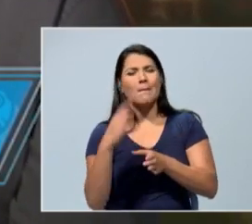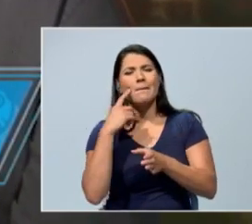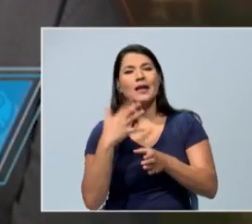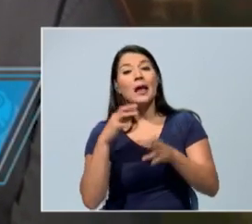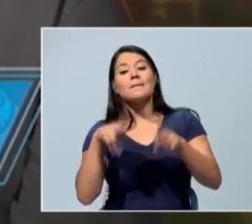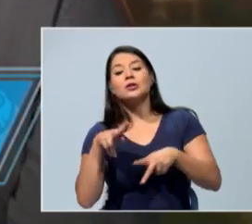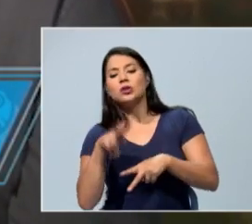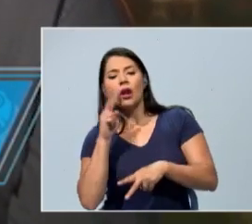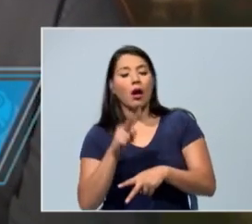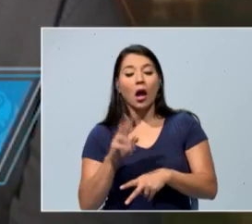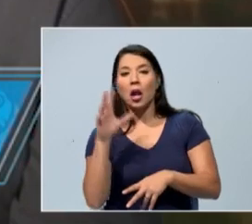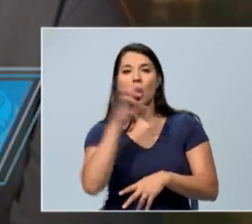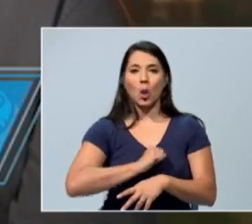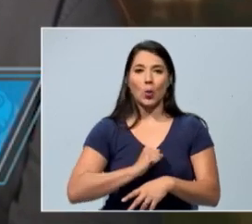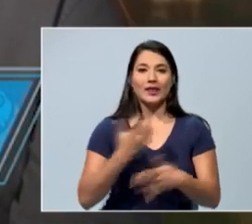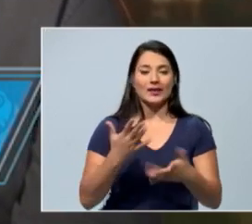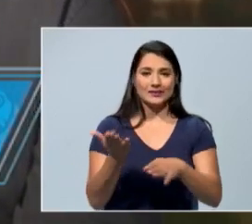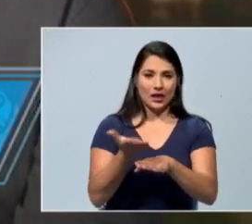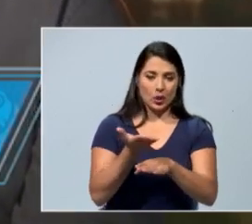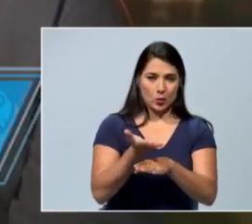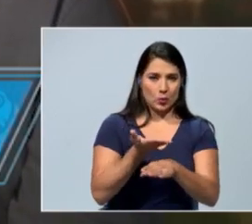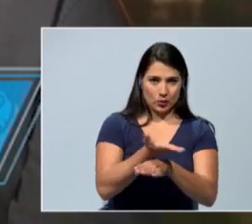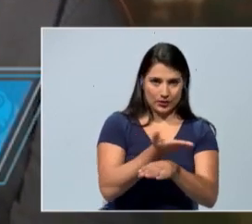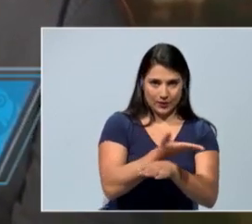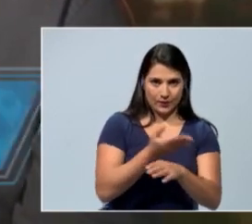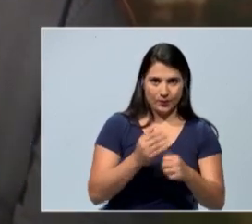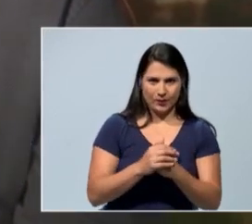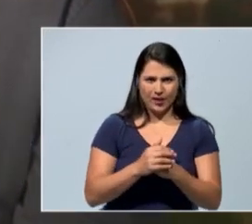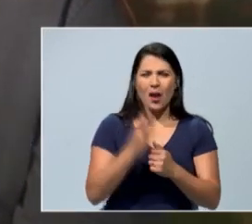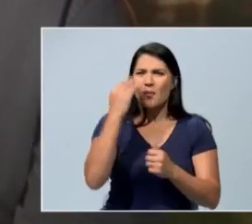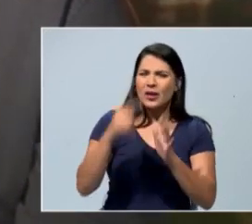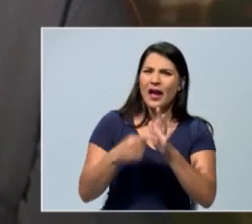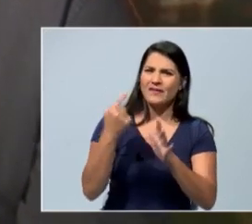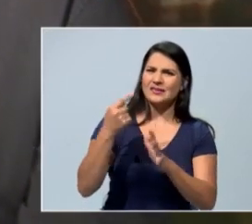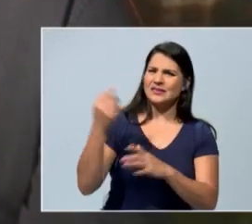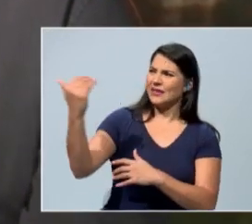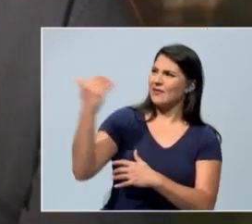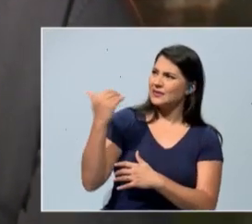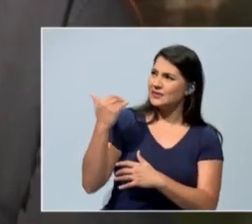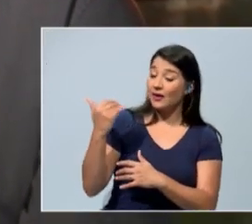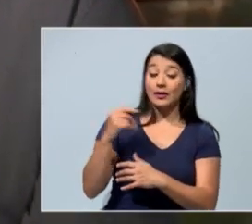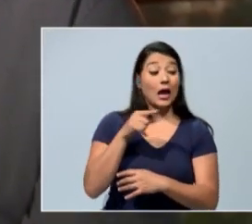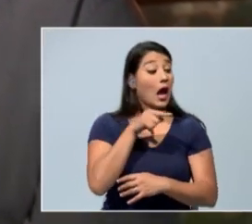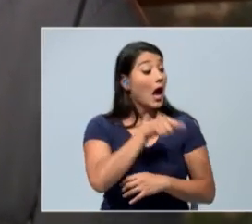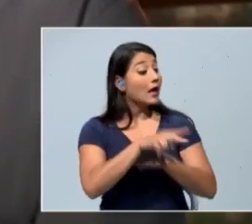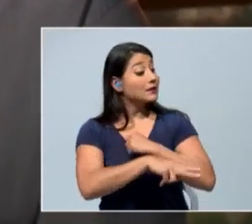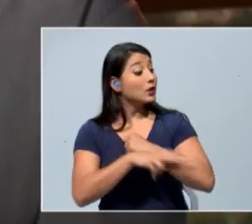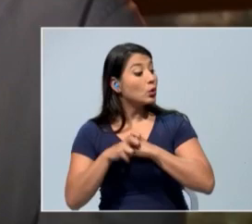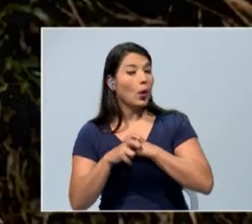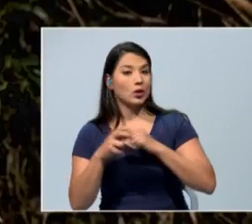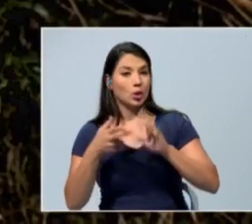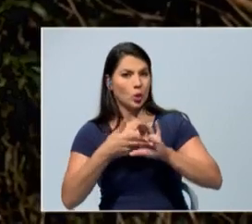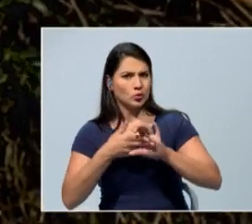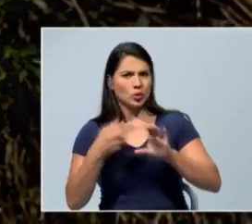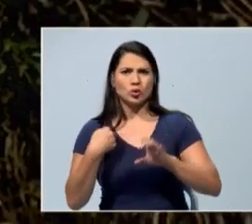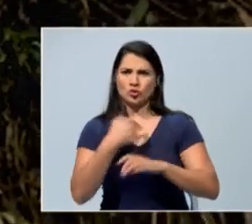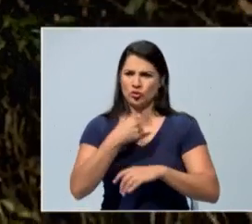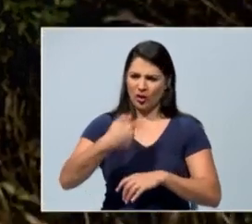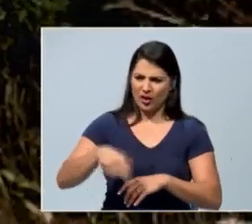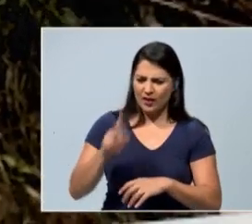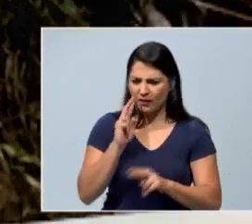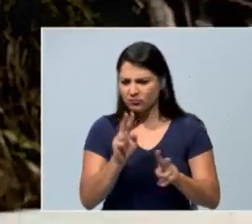los sistemas de detección de fugas nos decían en un punto determinado les están extrayendo combustible, aún así llegábamos al campo y no los encontrábamos. Hasta que por